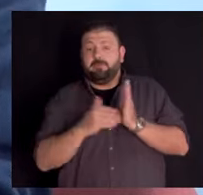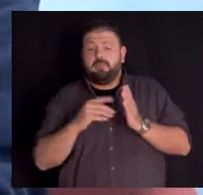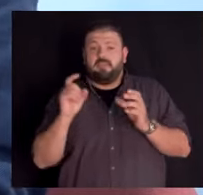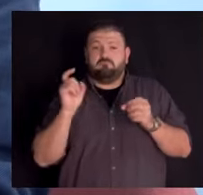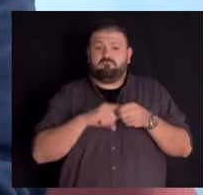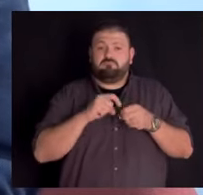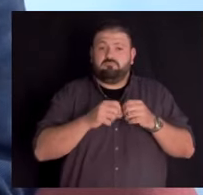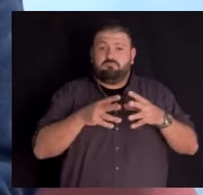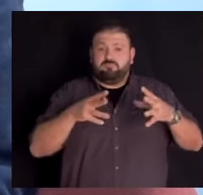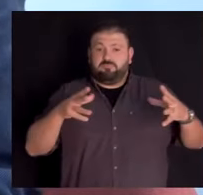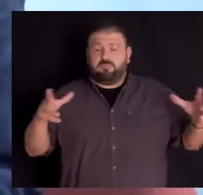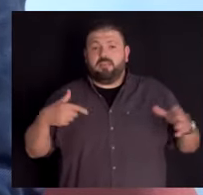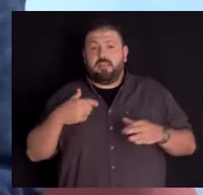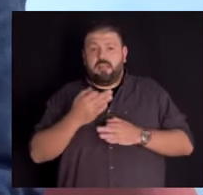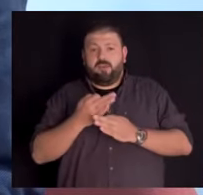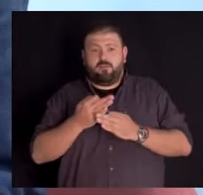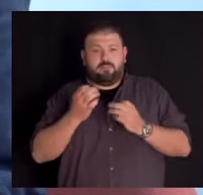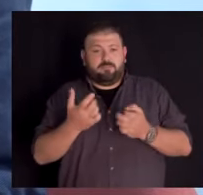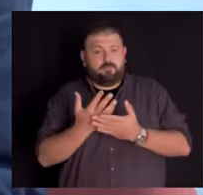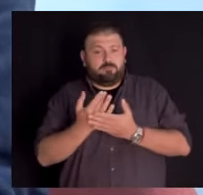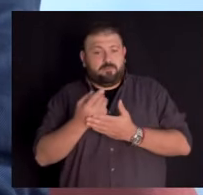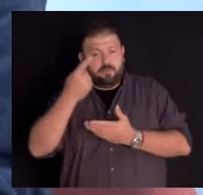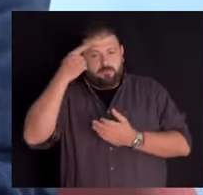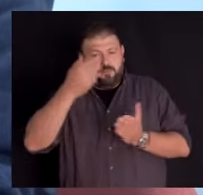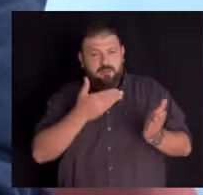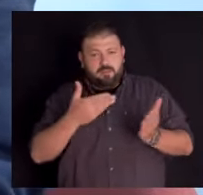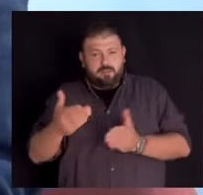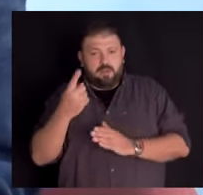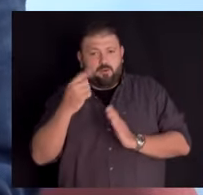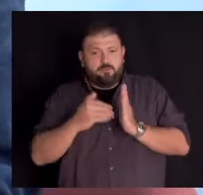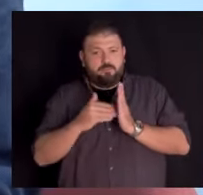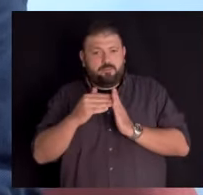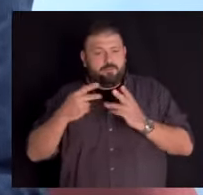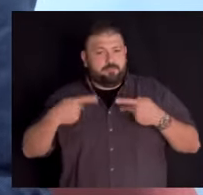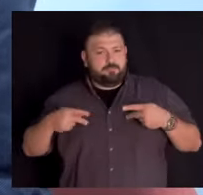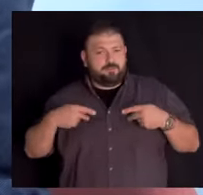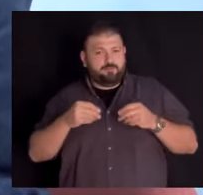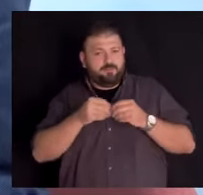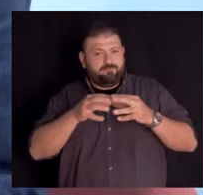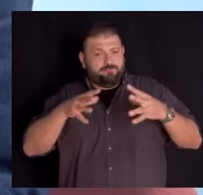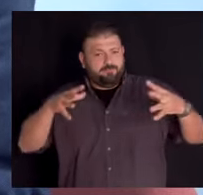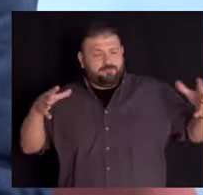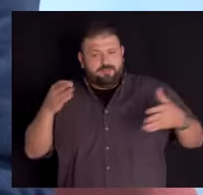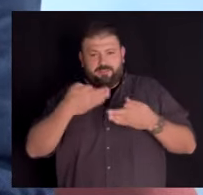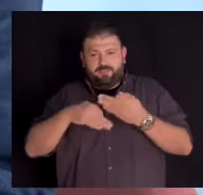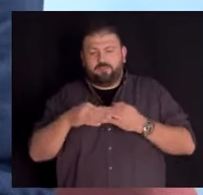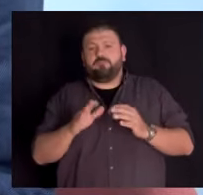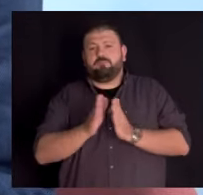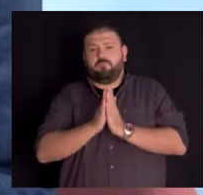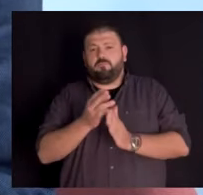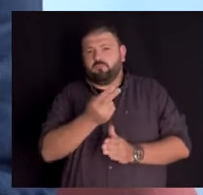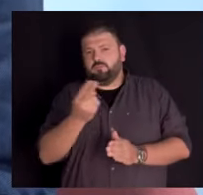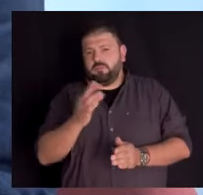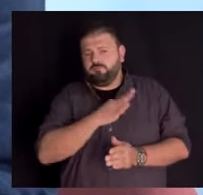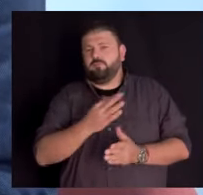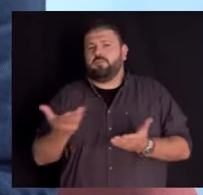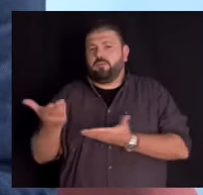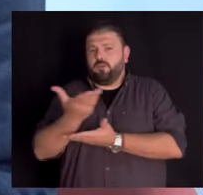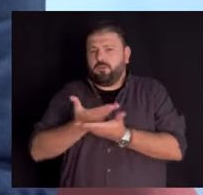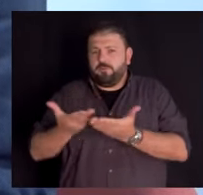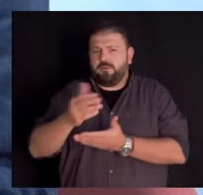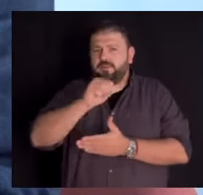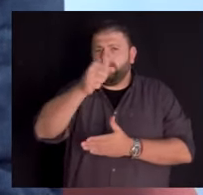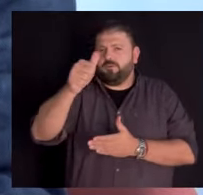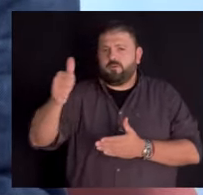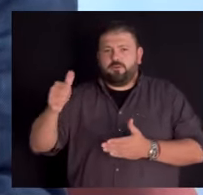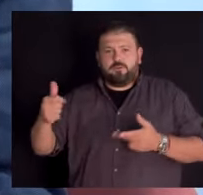para que, bueno, siempre estés por acá conectado en Mundo Morado y le pases, por supuesto, a tu organización y a todos tus conocidos esta liga, ¿no?